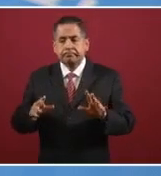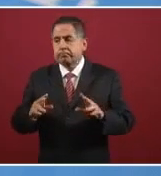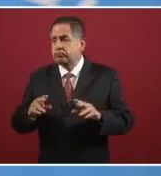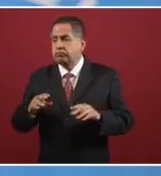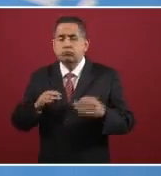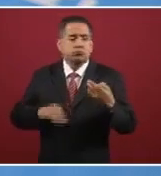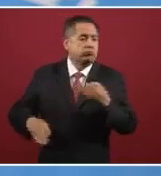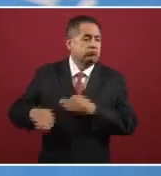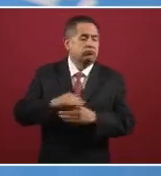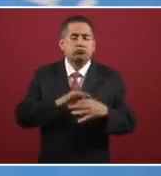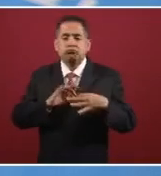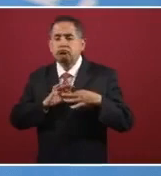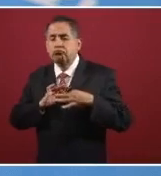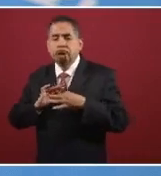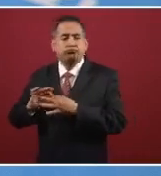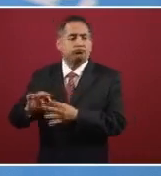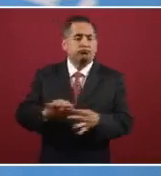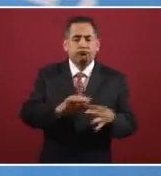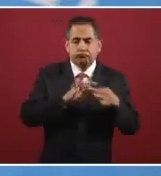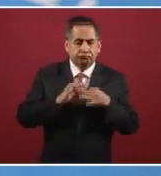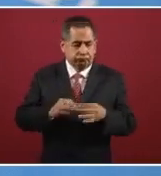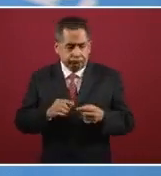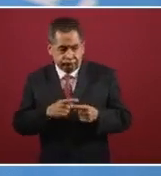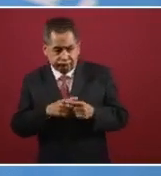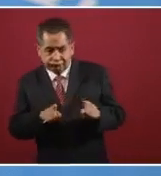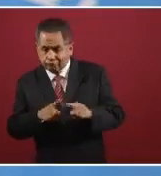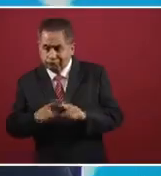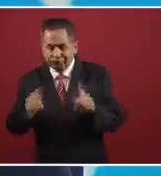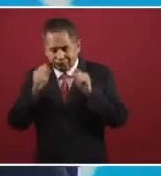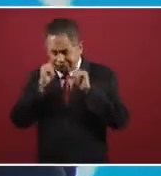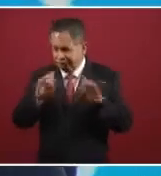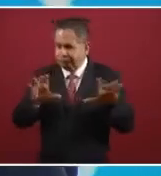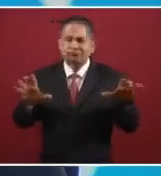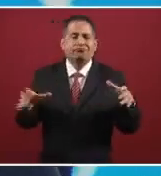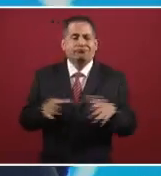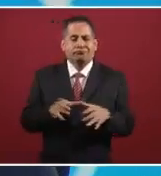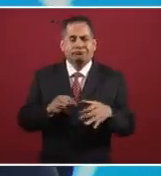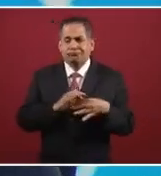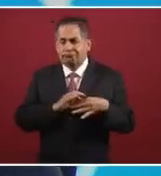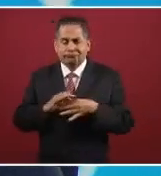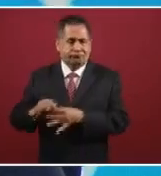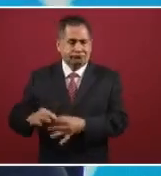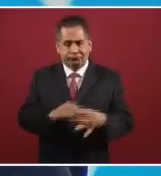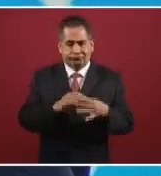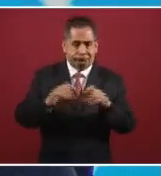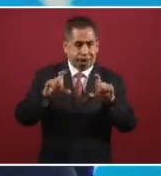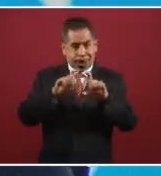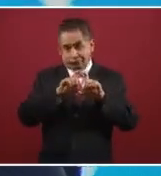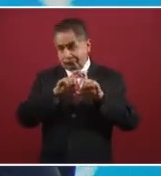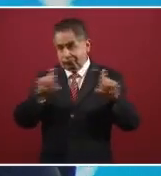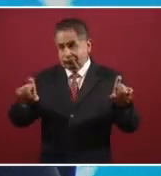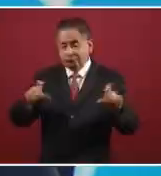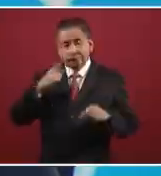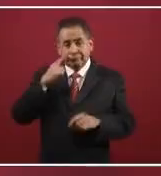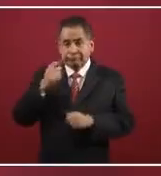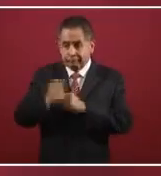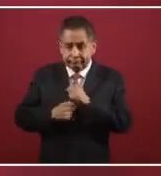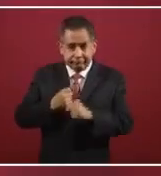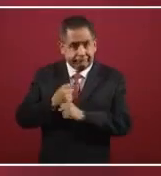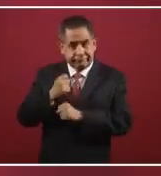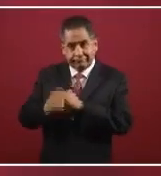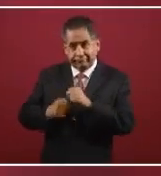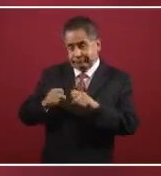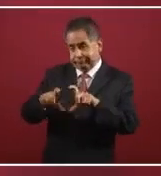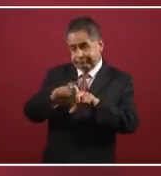universalismo sensible a las diferencias. Nuestro lema como MIDES, que atravesó todos estos años, es todos